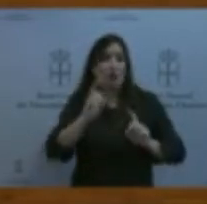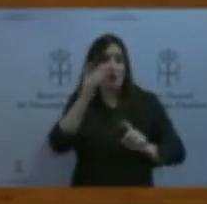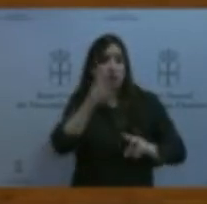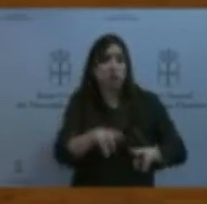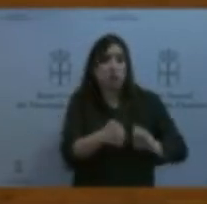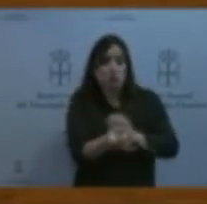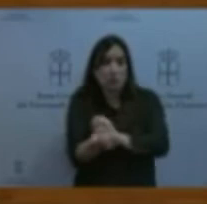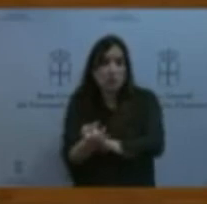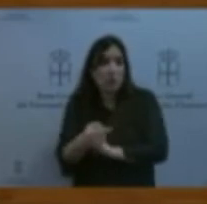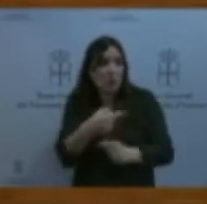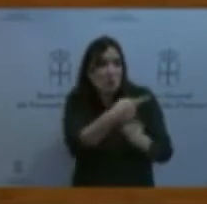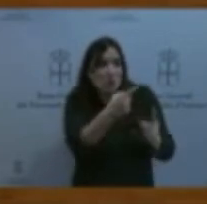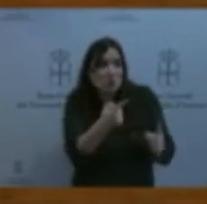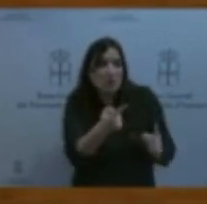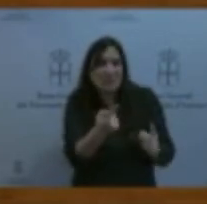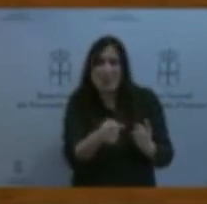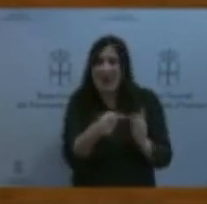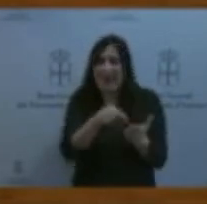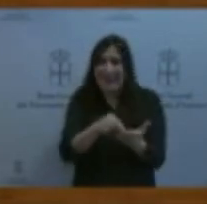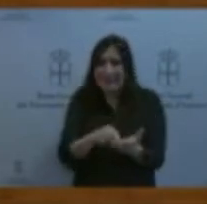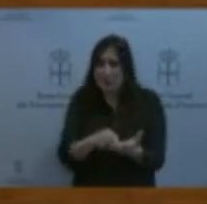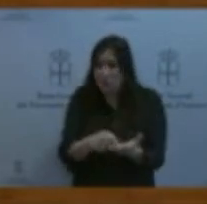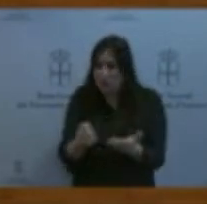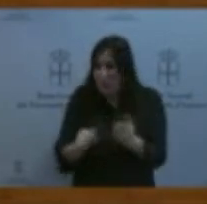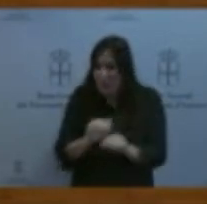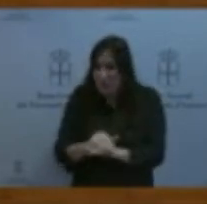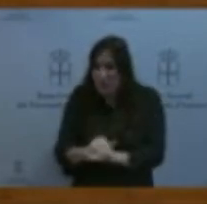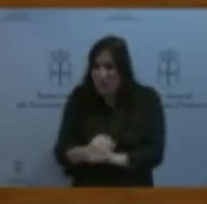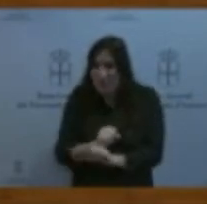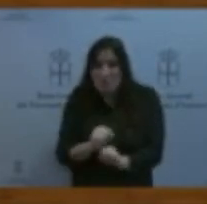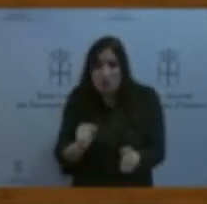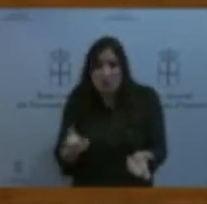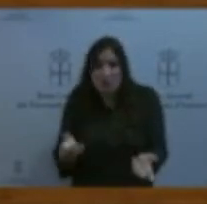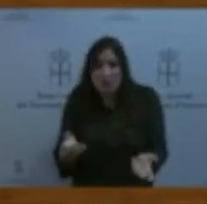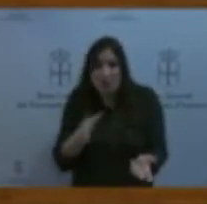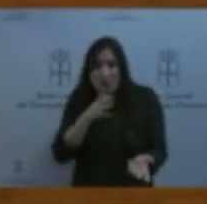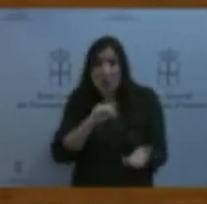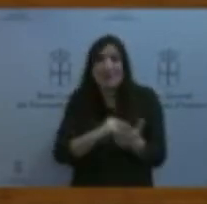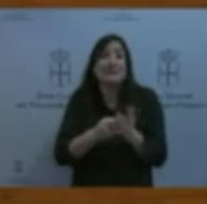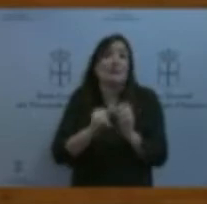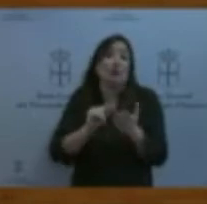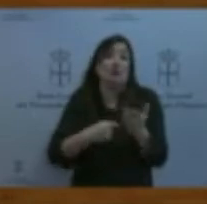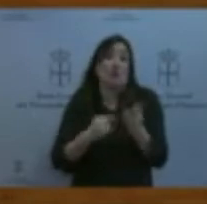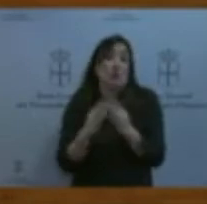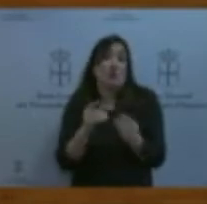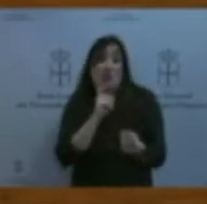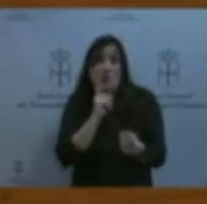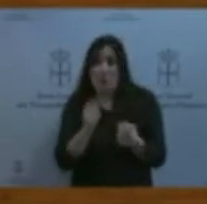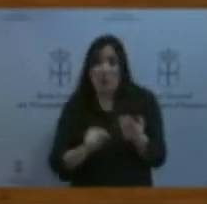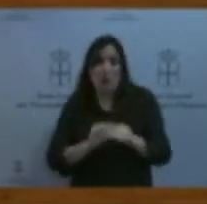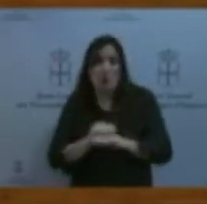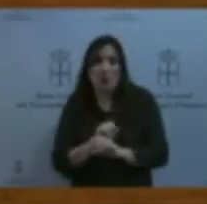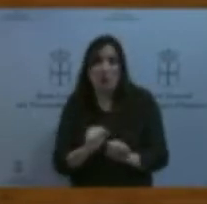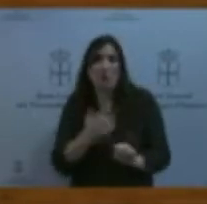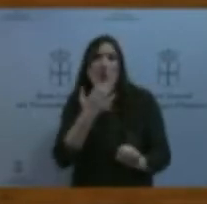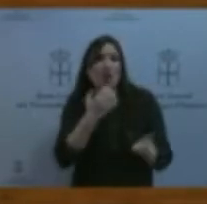que son imposibles de cumplir teniendo en cuenta el sistema de contratación, por ejemplo, en la universidad. Por ejemplo, cuando hablan de tener una vinculación con la entidad solicitante a